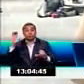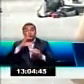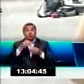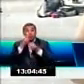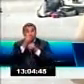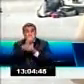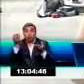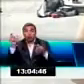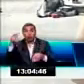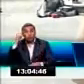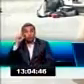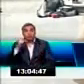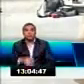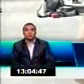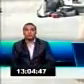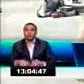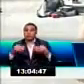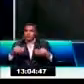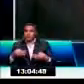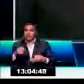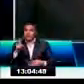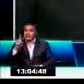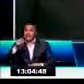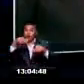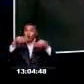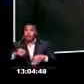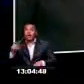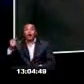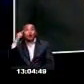gobierno nacional, que es la información oficial. Es la información